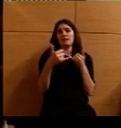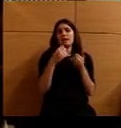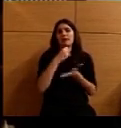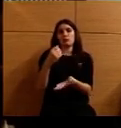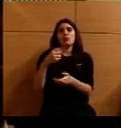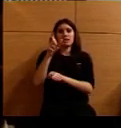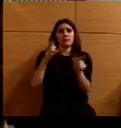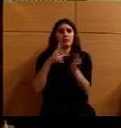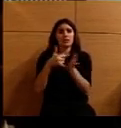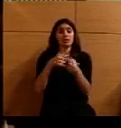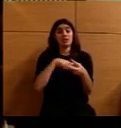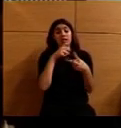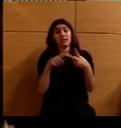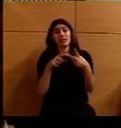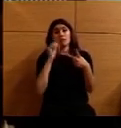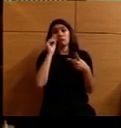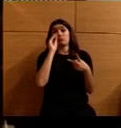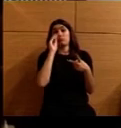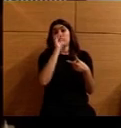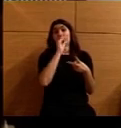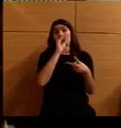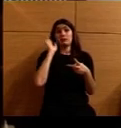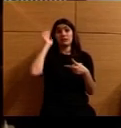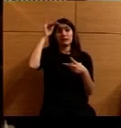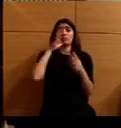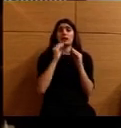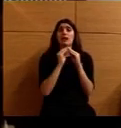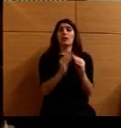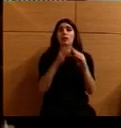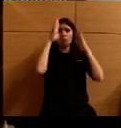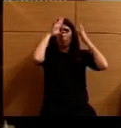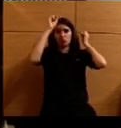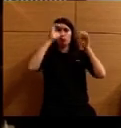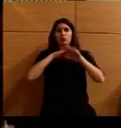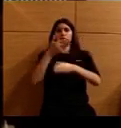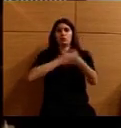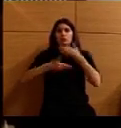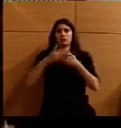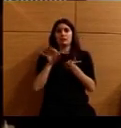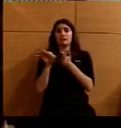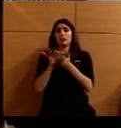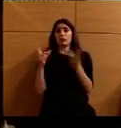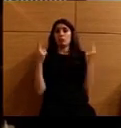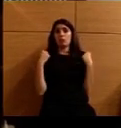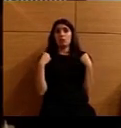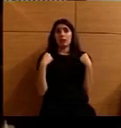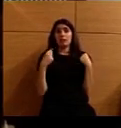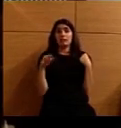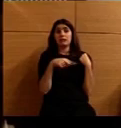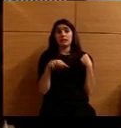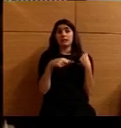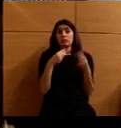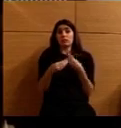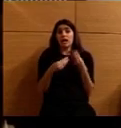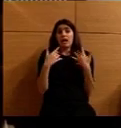y después requerir a la misma Generalitat para la elaboración de un protocolo y que se coordine con los servicios municipales y que esto se haga en la mayor